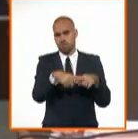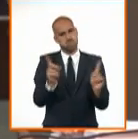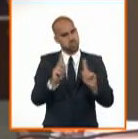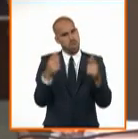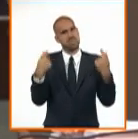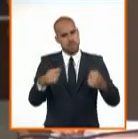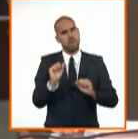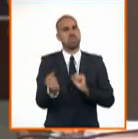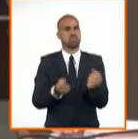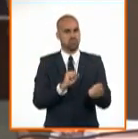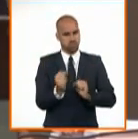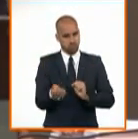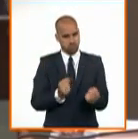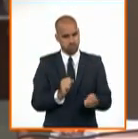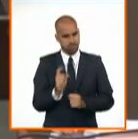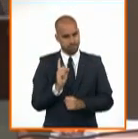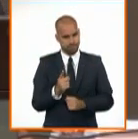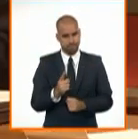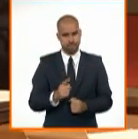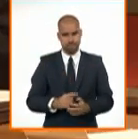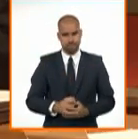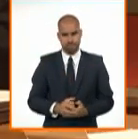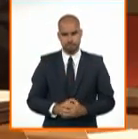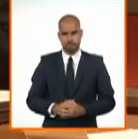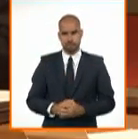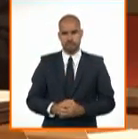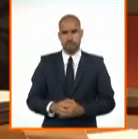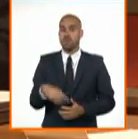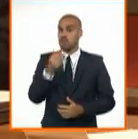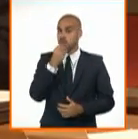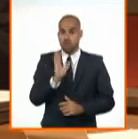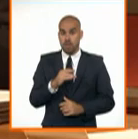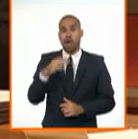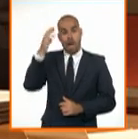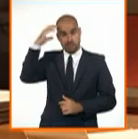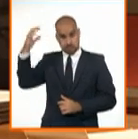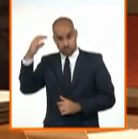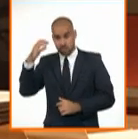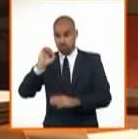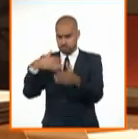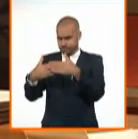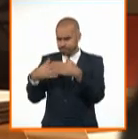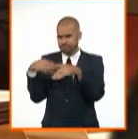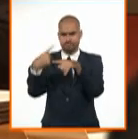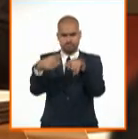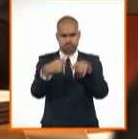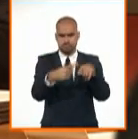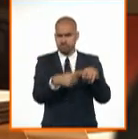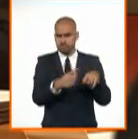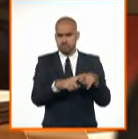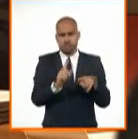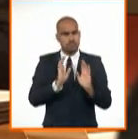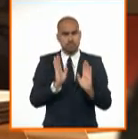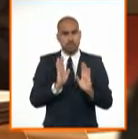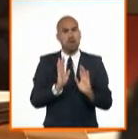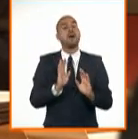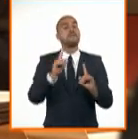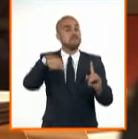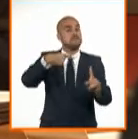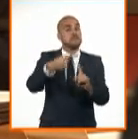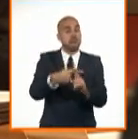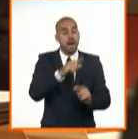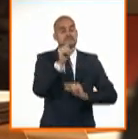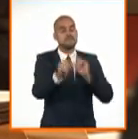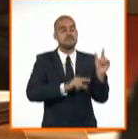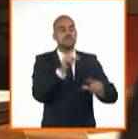de la energía eléctrica tanto en el sector estatal en el sector productivo en el sector de la economía y también en el